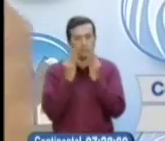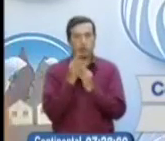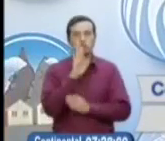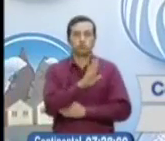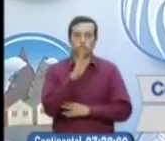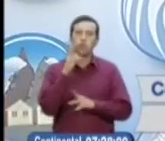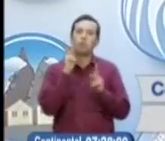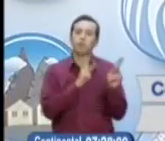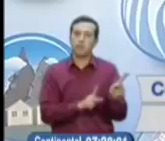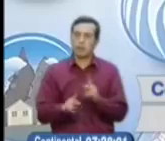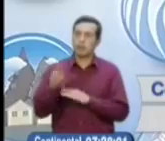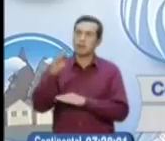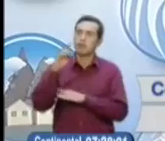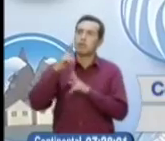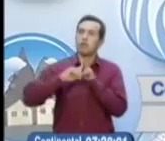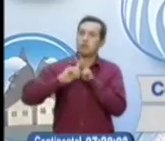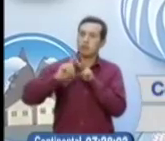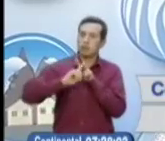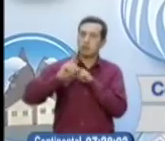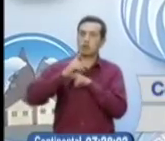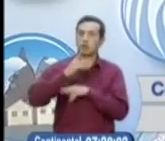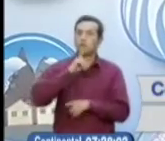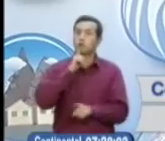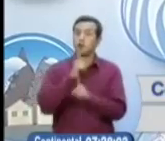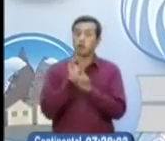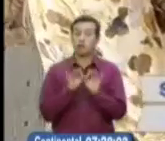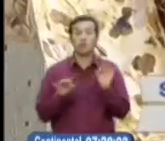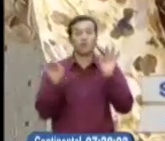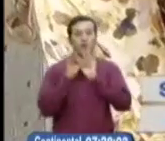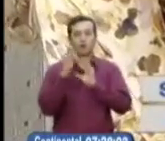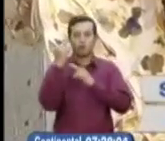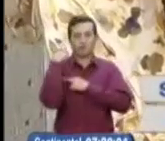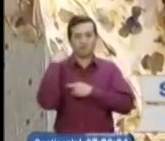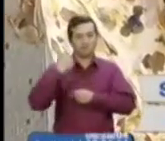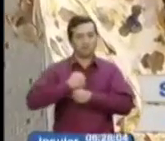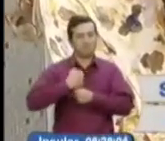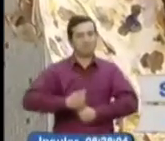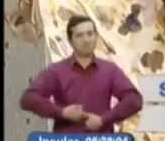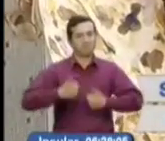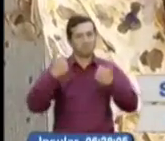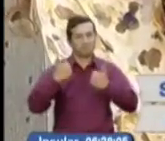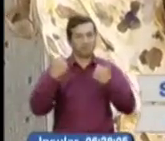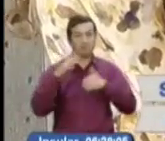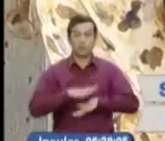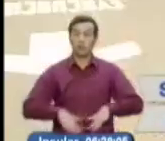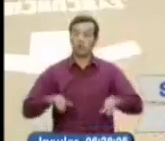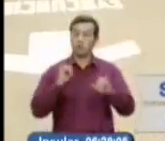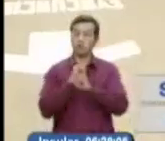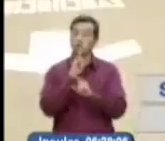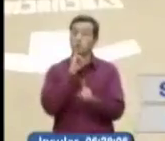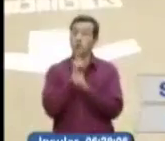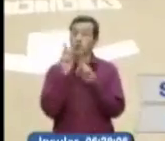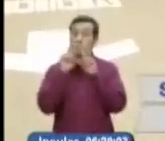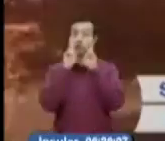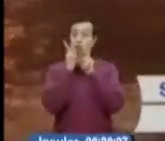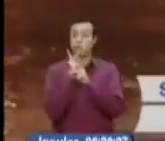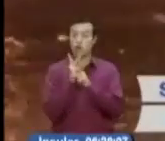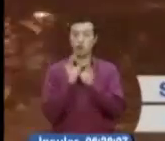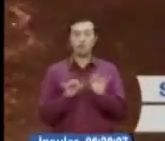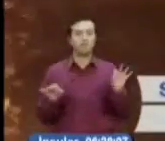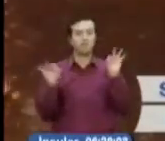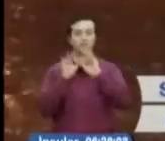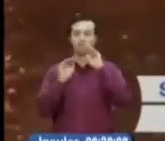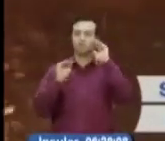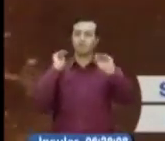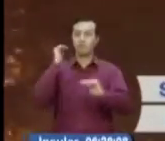plan de emergencia, evidentemente nuestra gestión se vuelve mucho más eficiente. Desde la institución se asegura que el país ha mejorado mucho en términos de prevención.